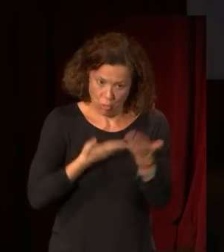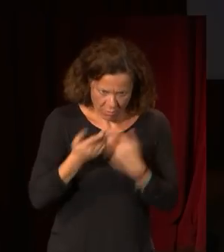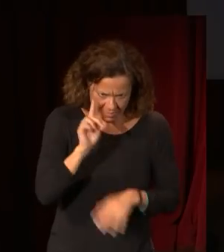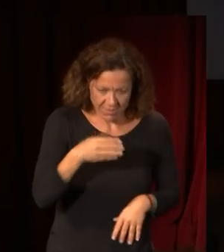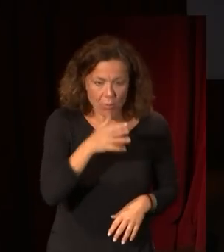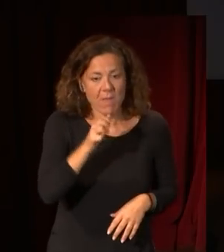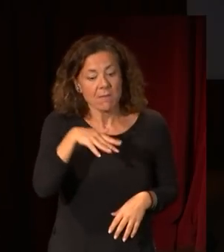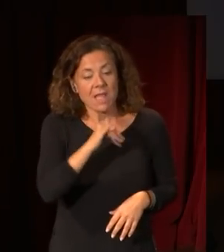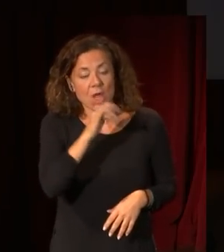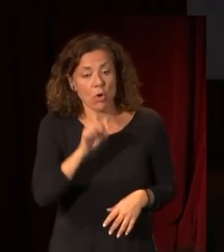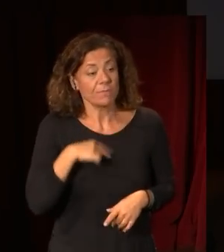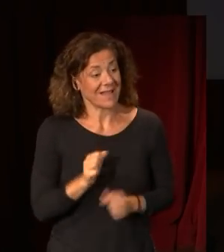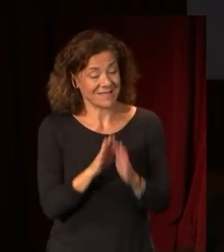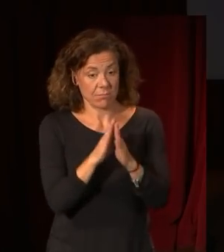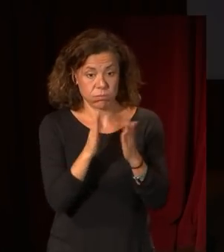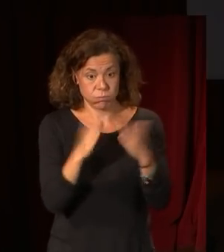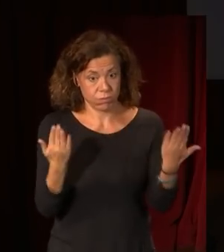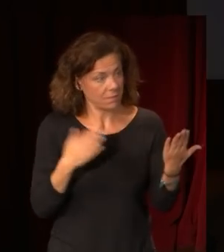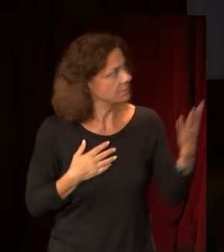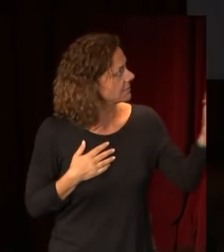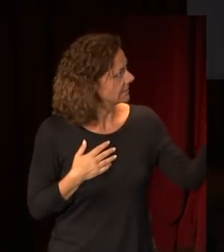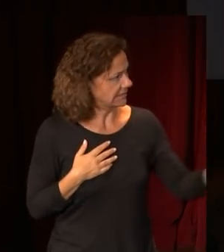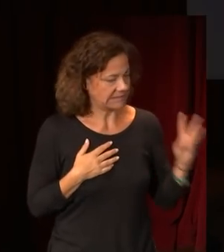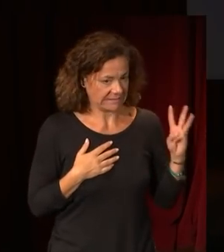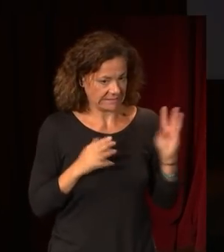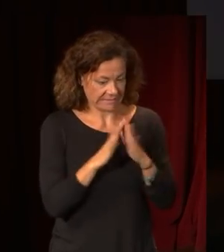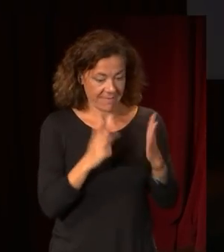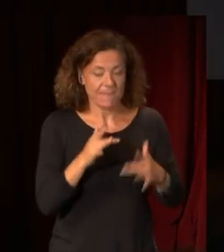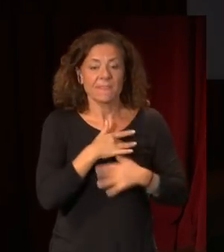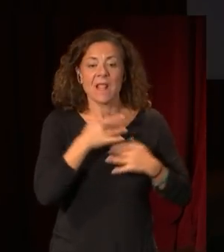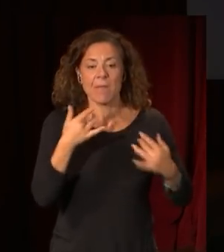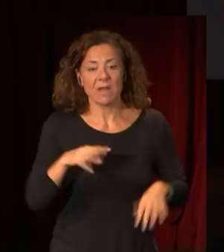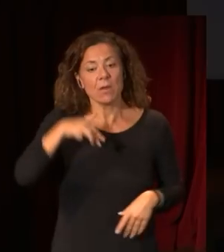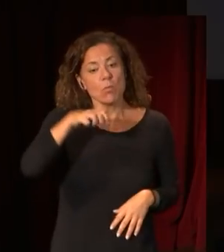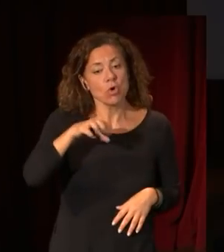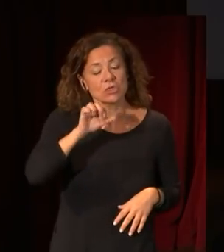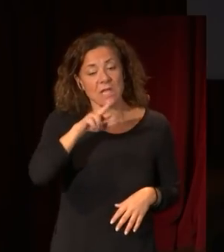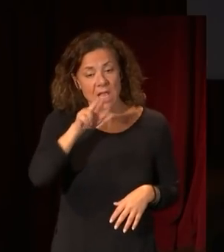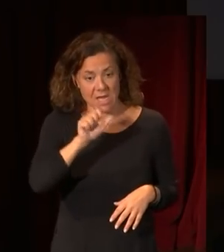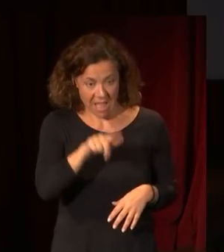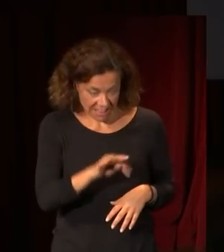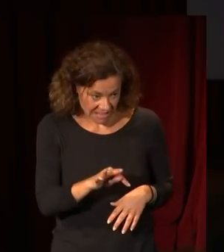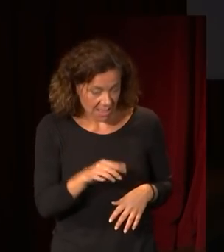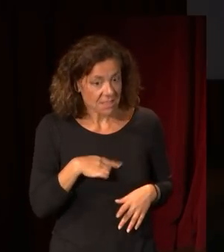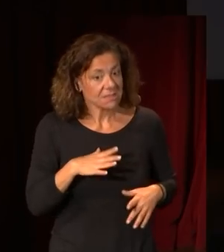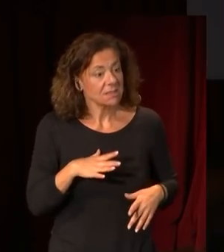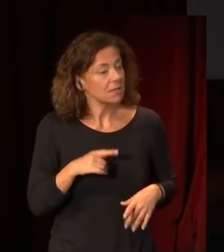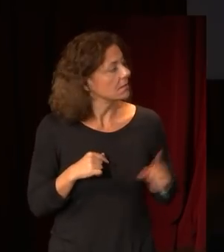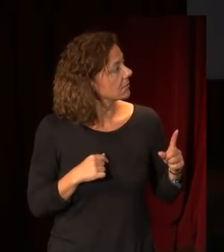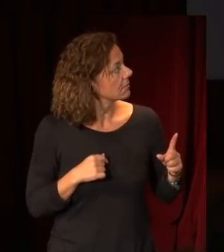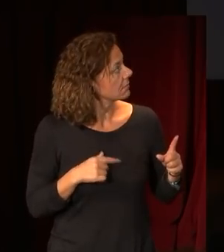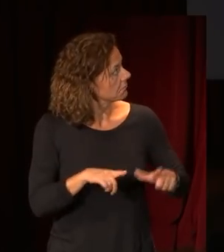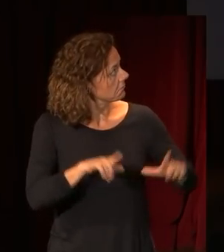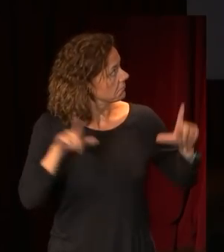y aquí en este tríptico de a kuyt ernest de tríptico de la virgen de montserrat el personaje aparece